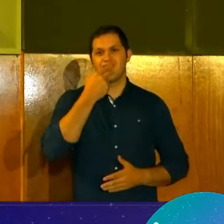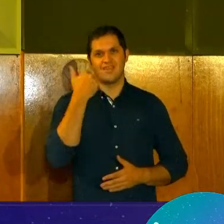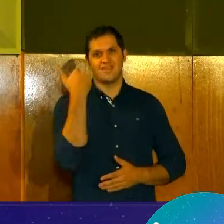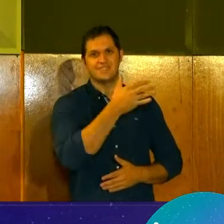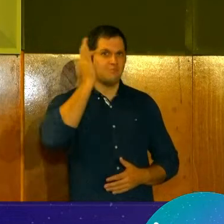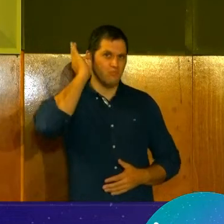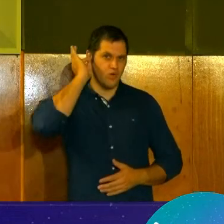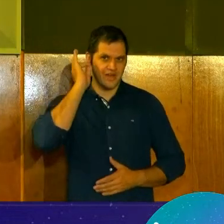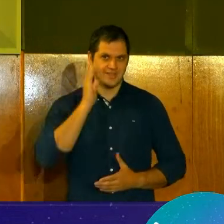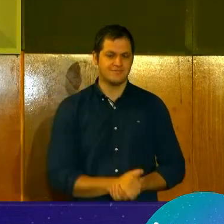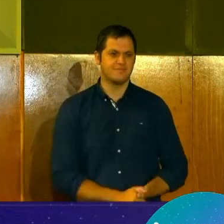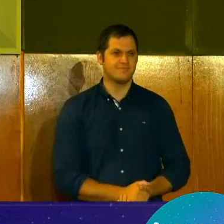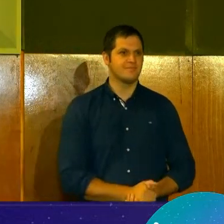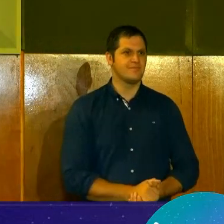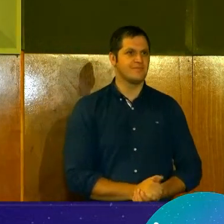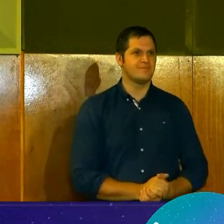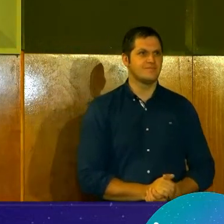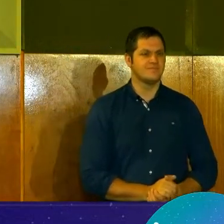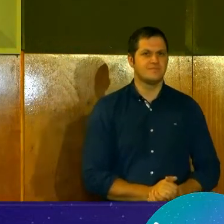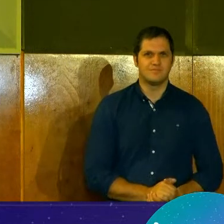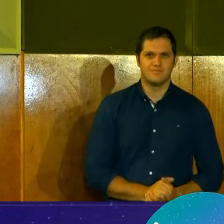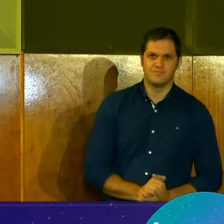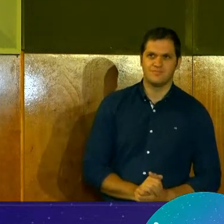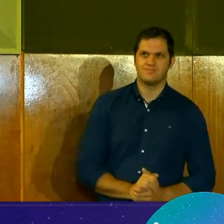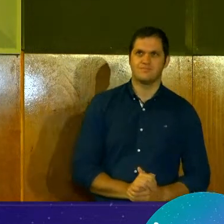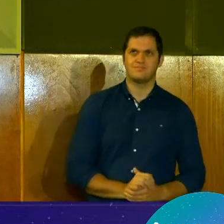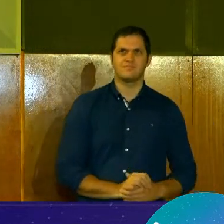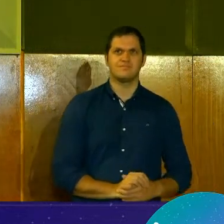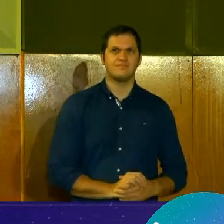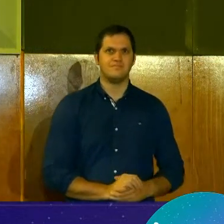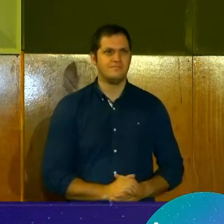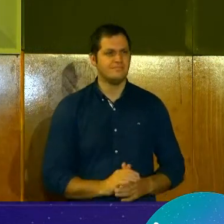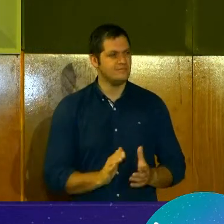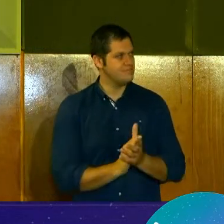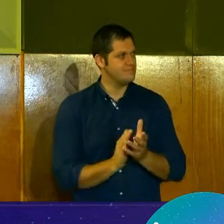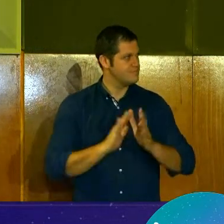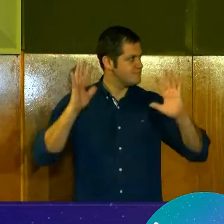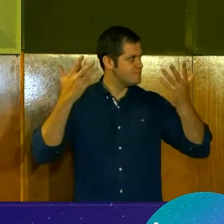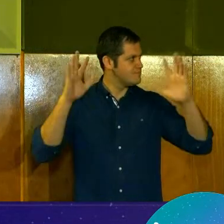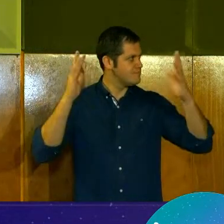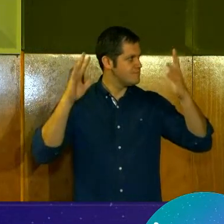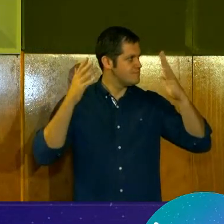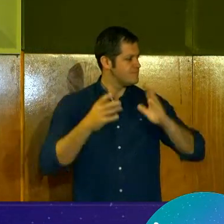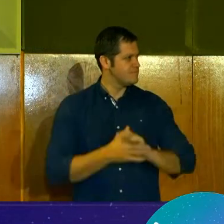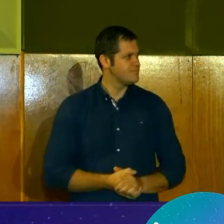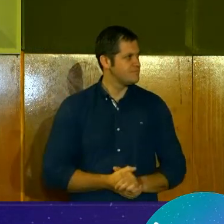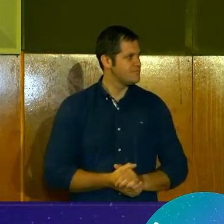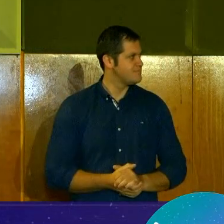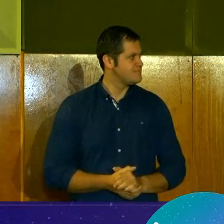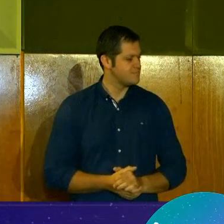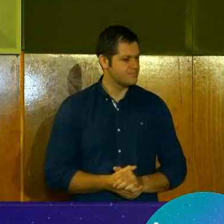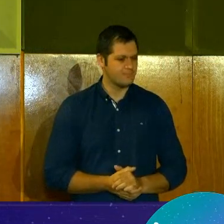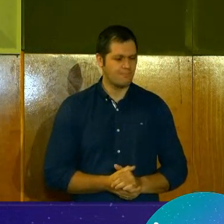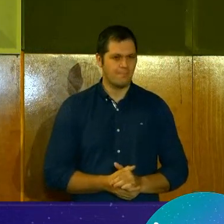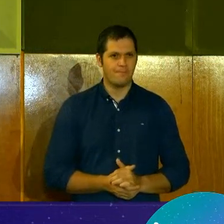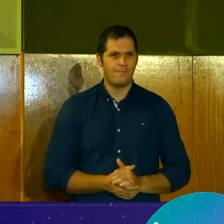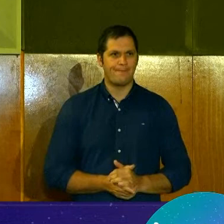episodios y muchísimas gracias por la invitación feliz de haber estado acá compartiendo la vida de estas